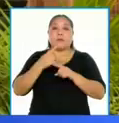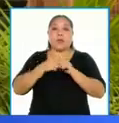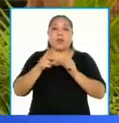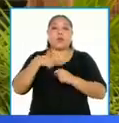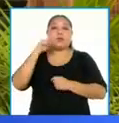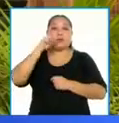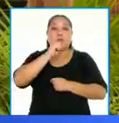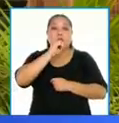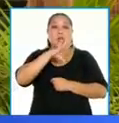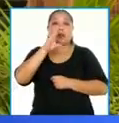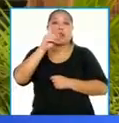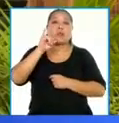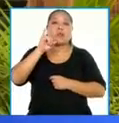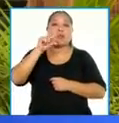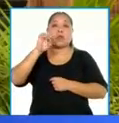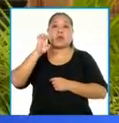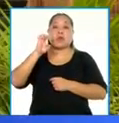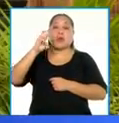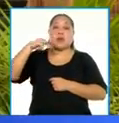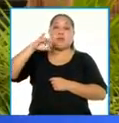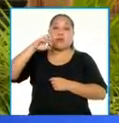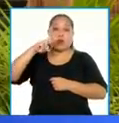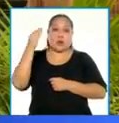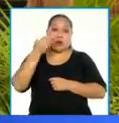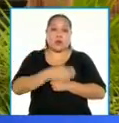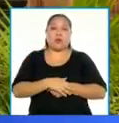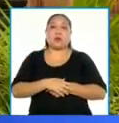notificar a DIGEMIT y estar